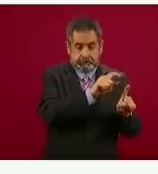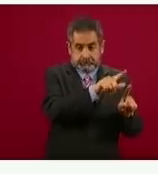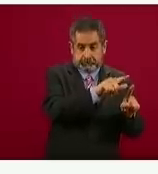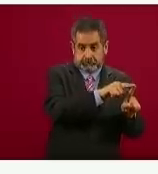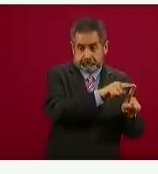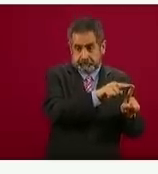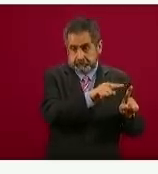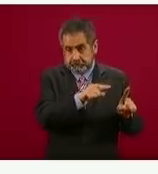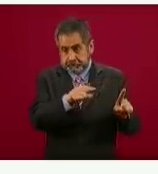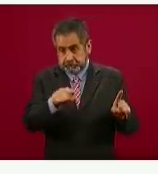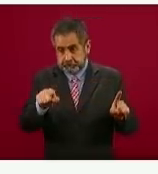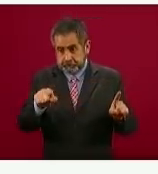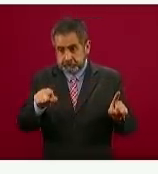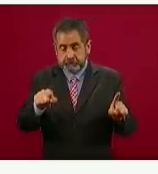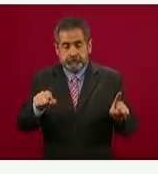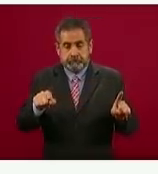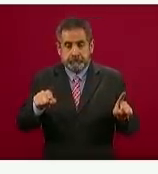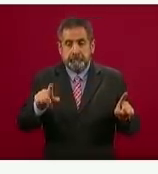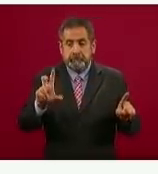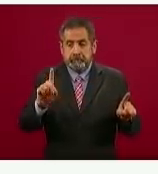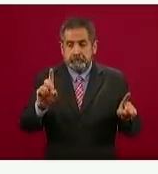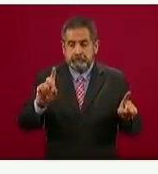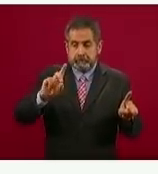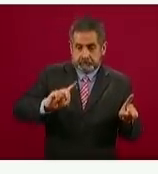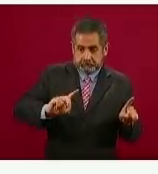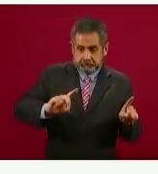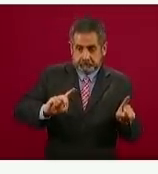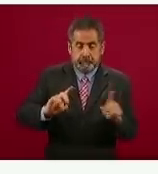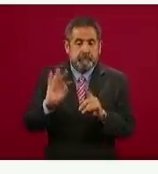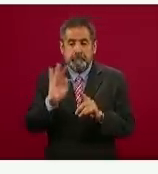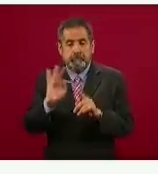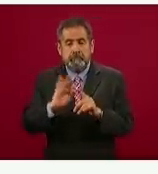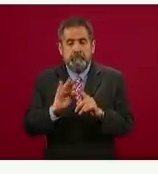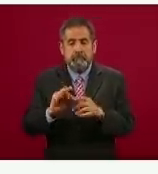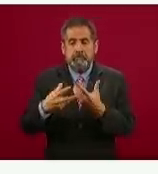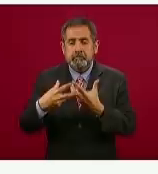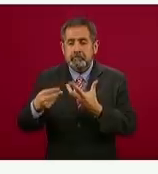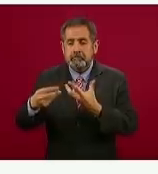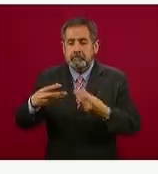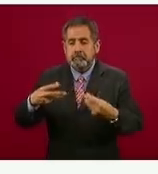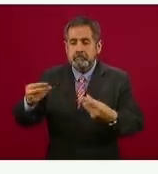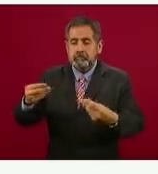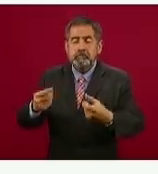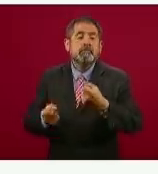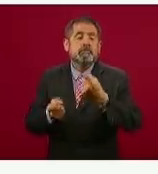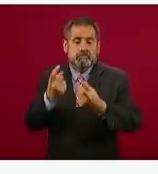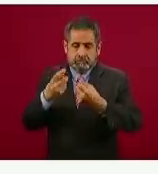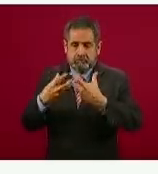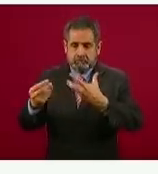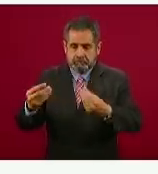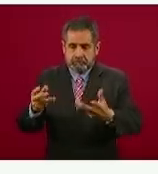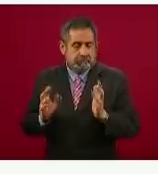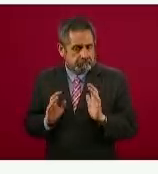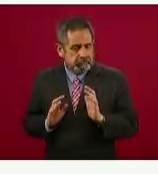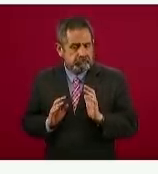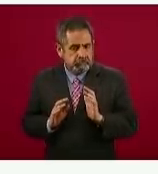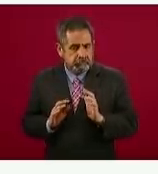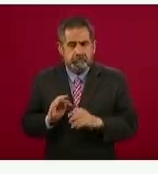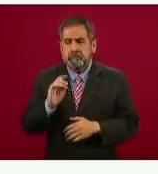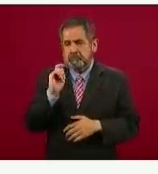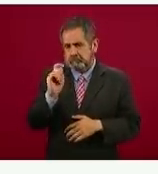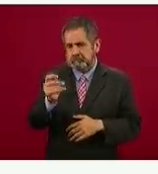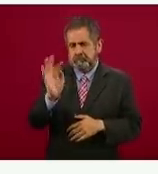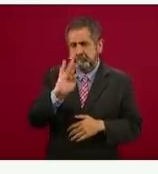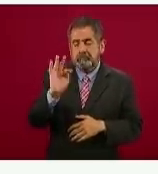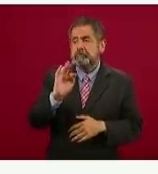días aproximadamente podríamos estar en una fase de transmisión comunitaria. Lo hemos dicho siempre, no debe resultar o